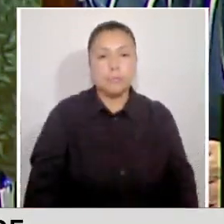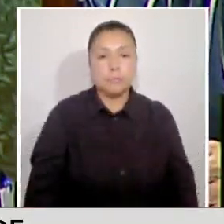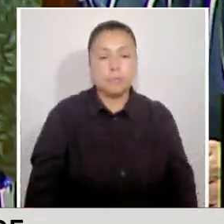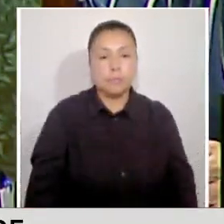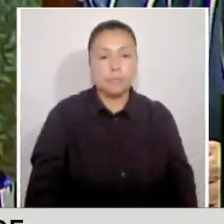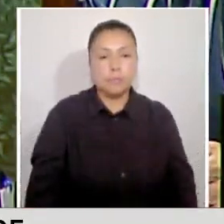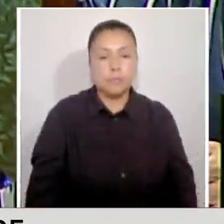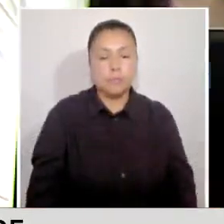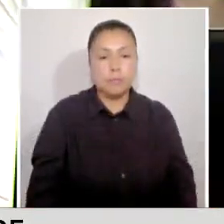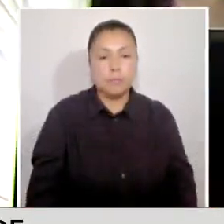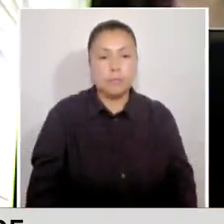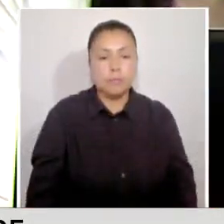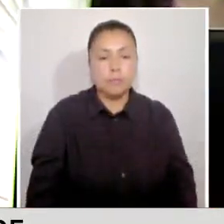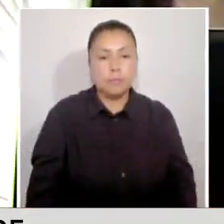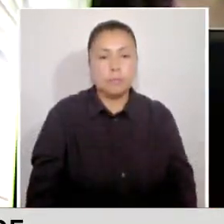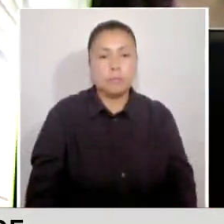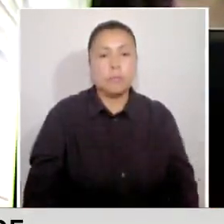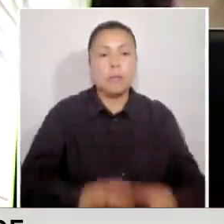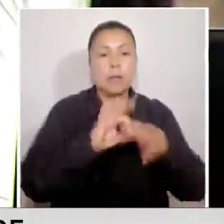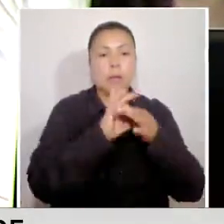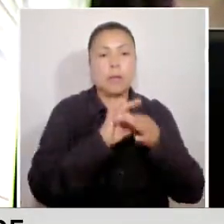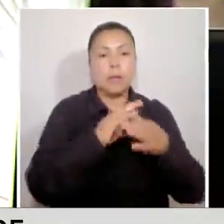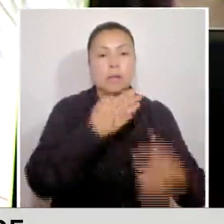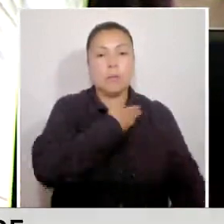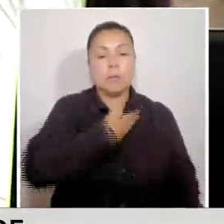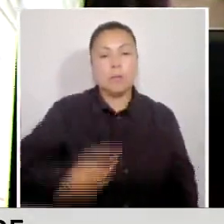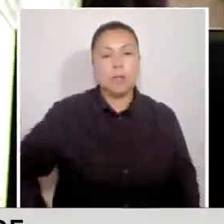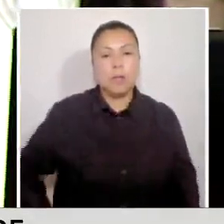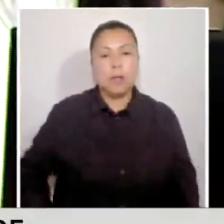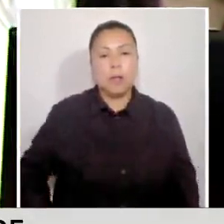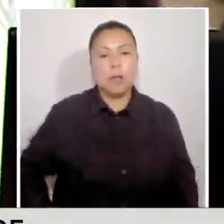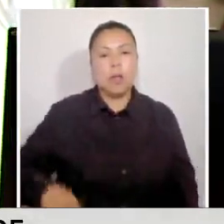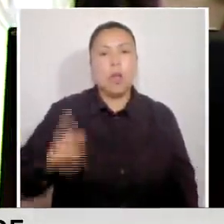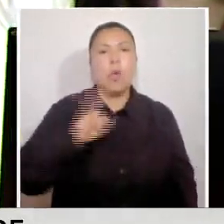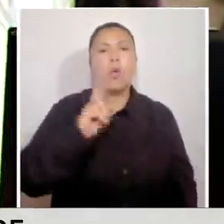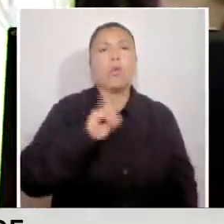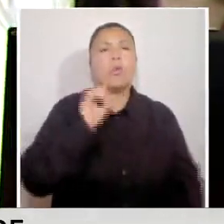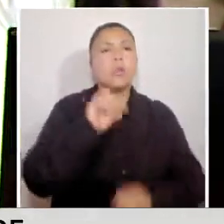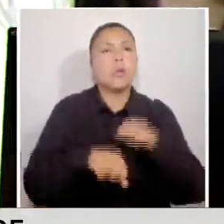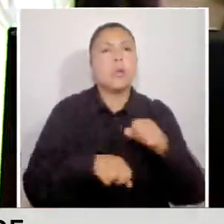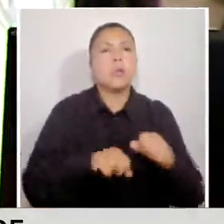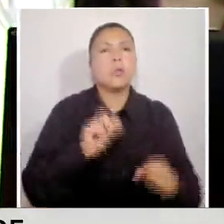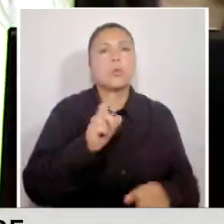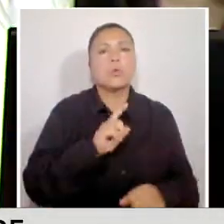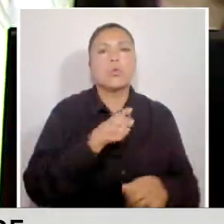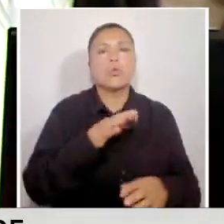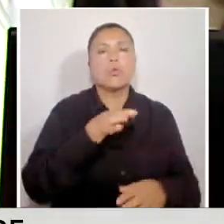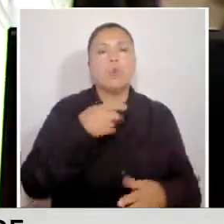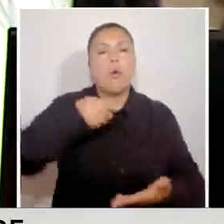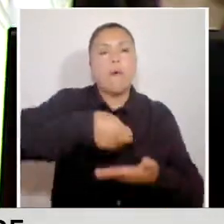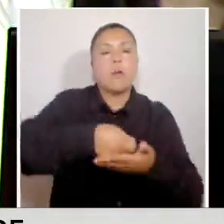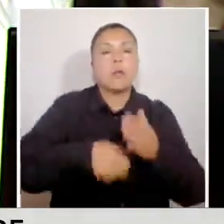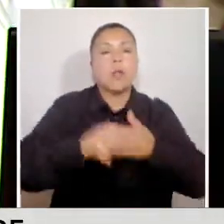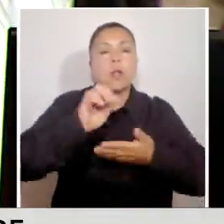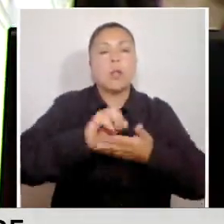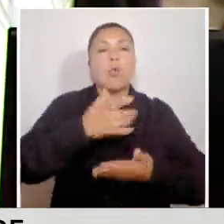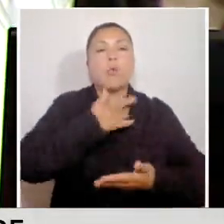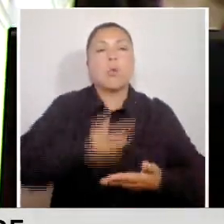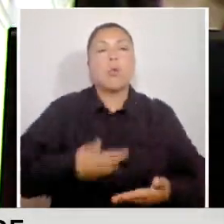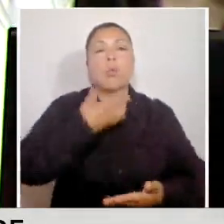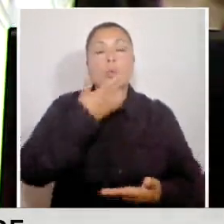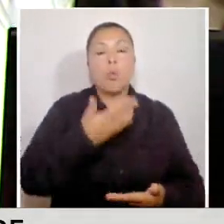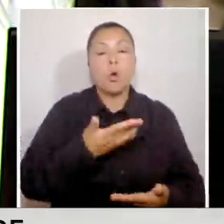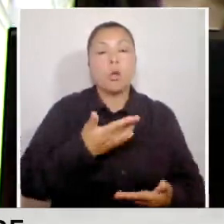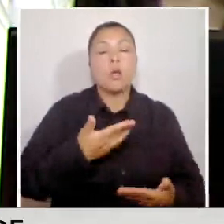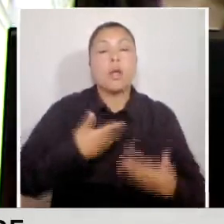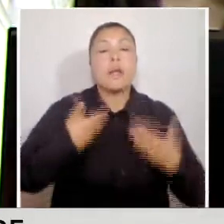postura Gracias presidente no es inadmisible y no la administración financiera del Estado presidente porque se le entrega al presidente de